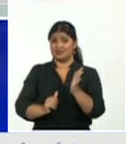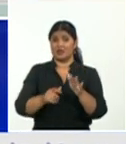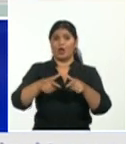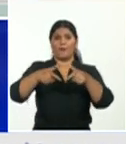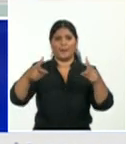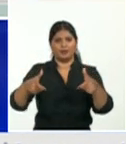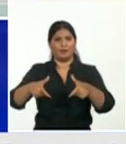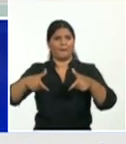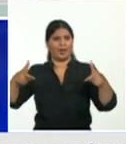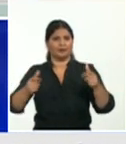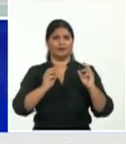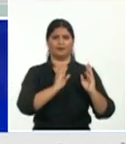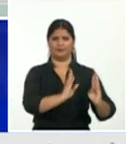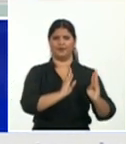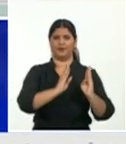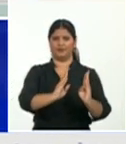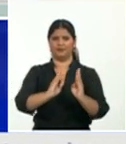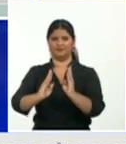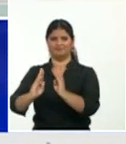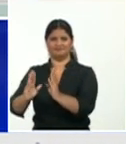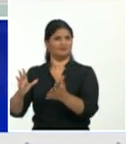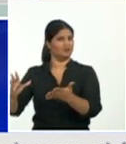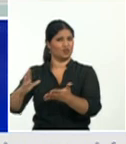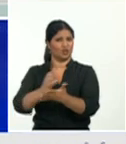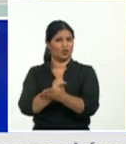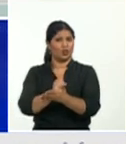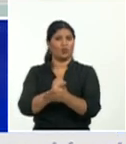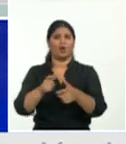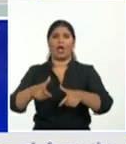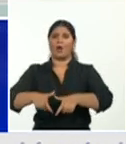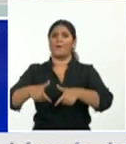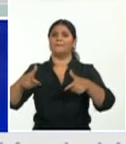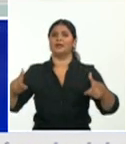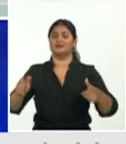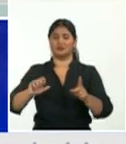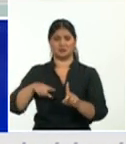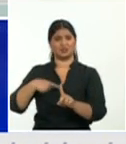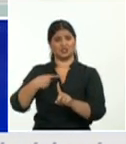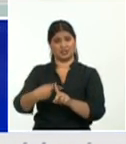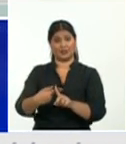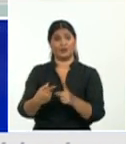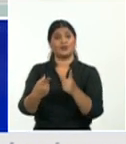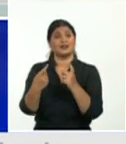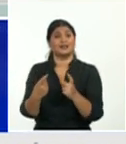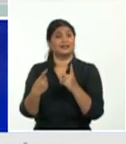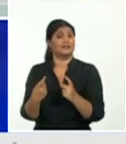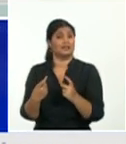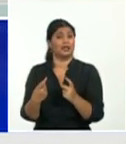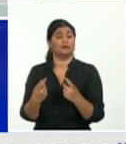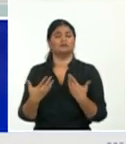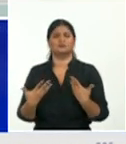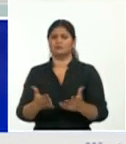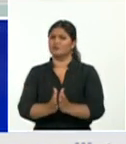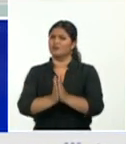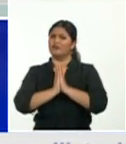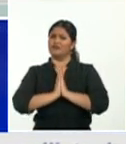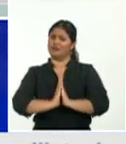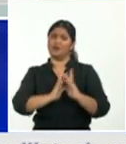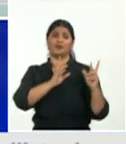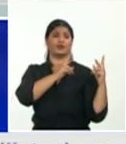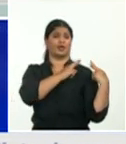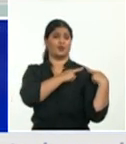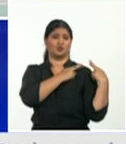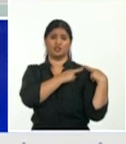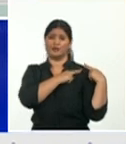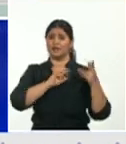de lo necesario de la responsabilidad y la participación de todas